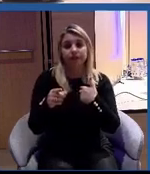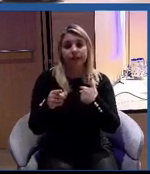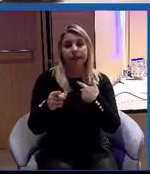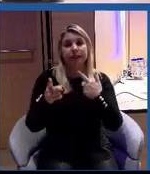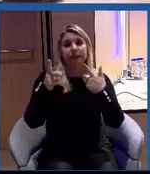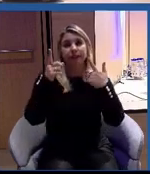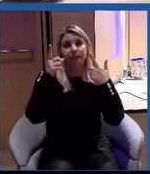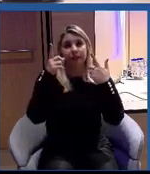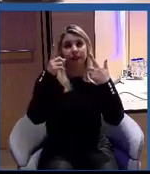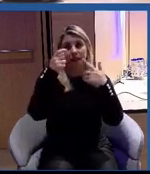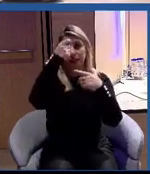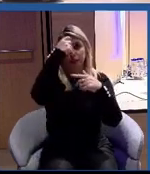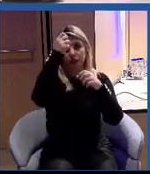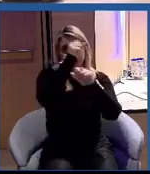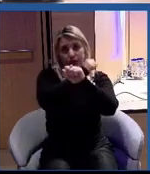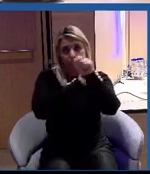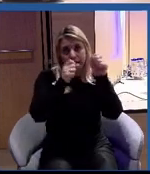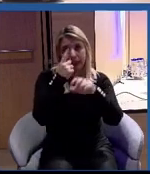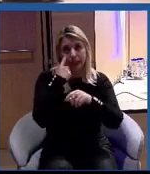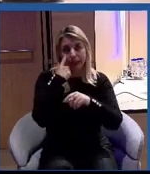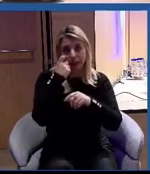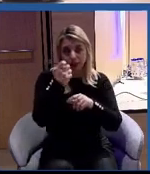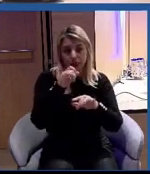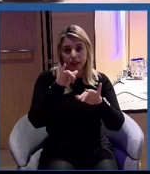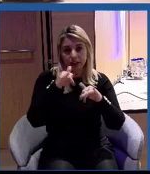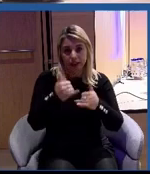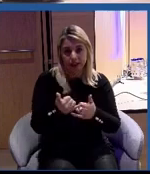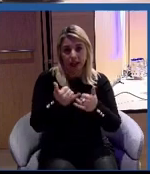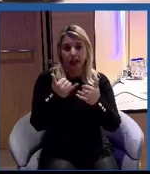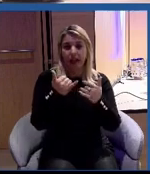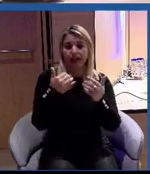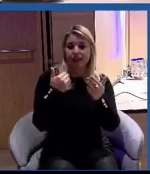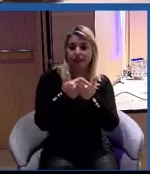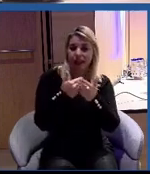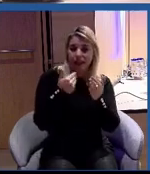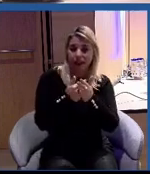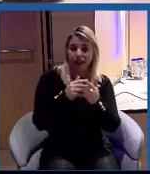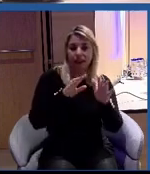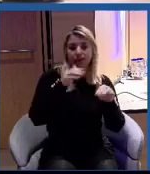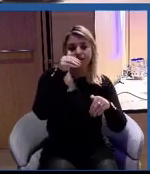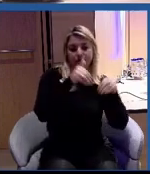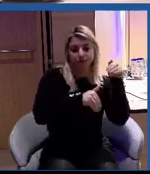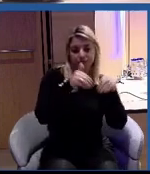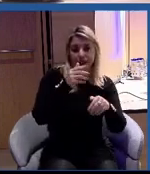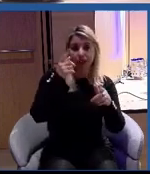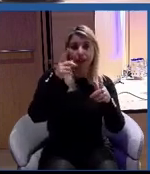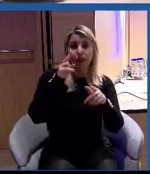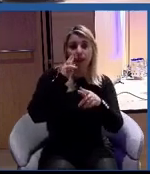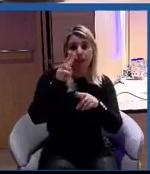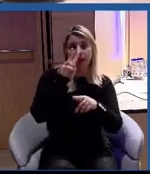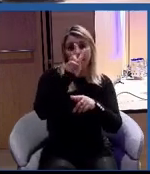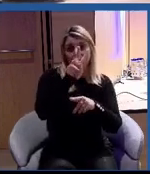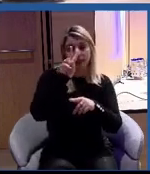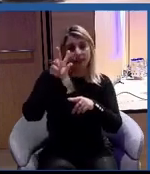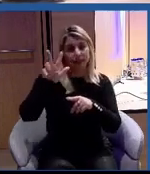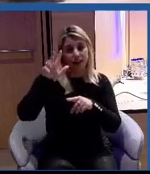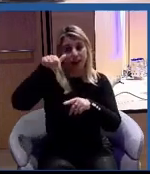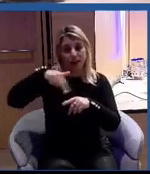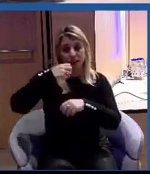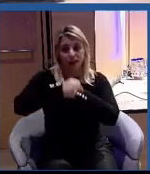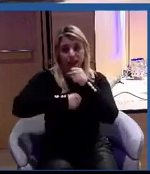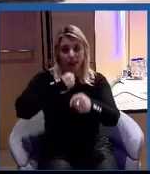tecnología empieza a verse mucho más cercana al contexto electoral en el 2023 este año nosotros tuvimos